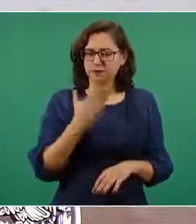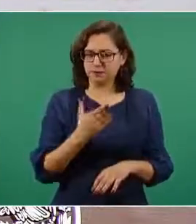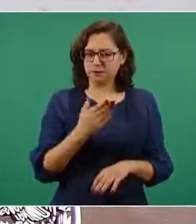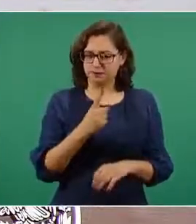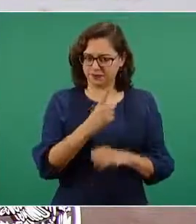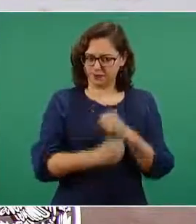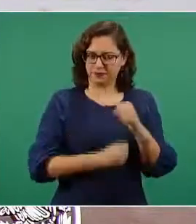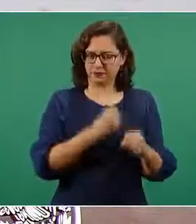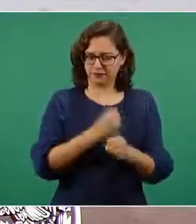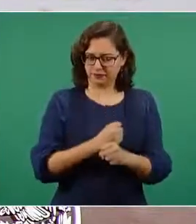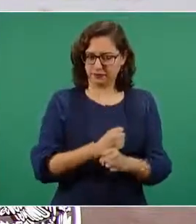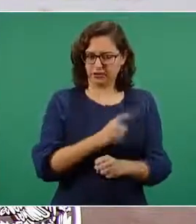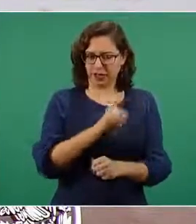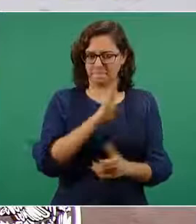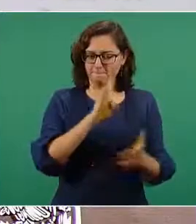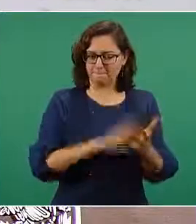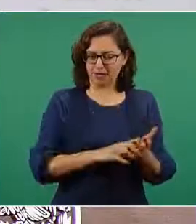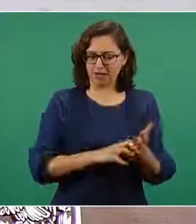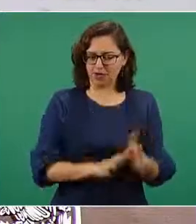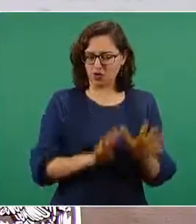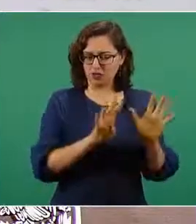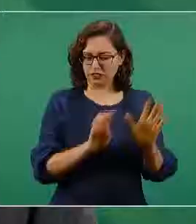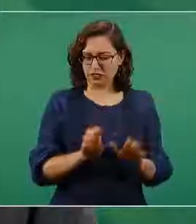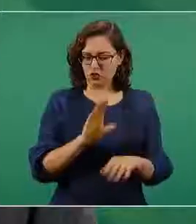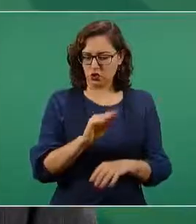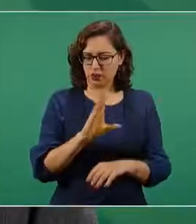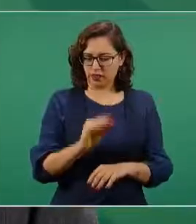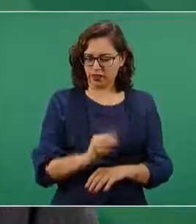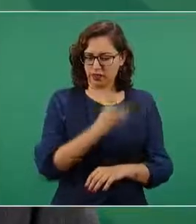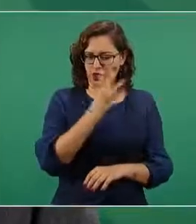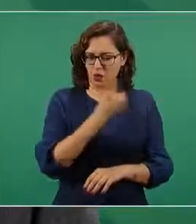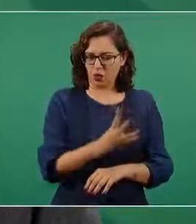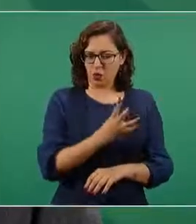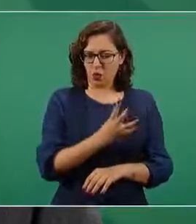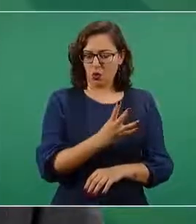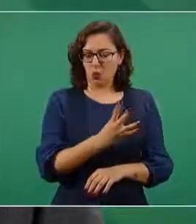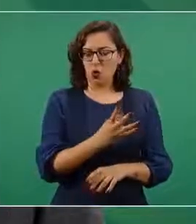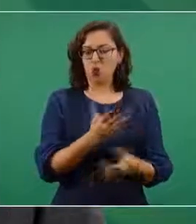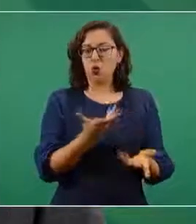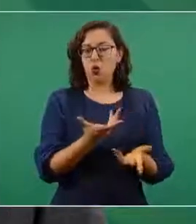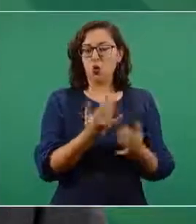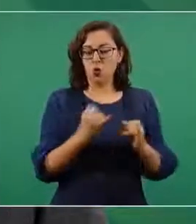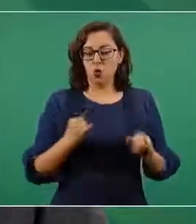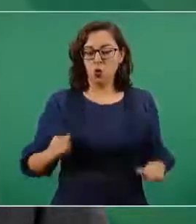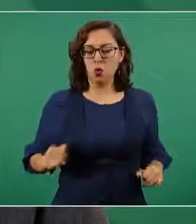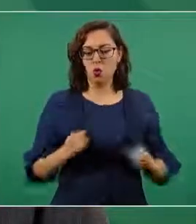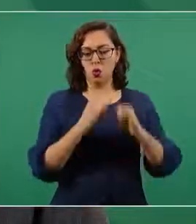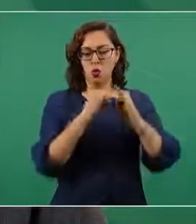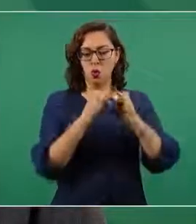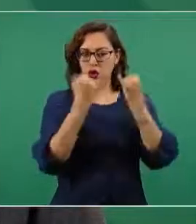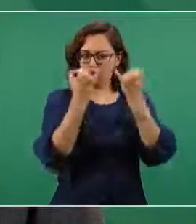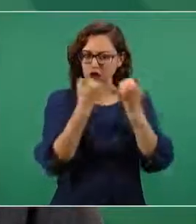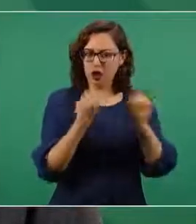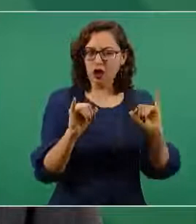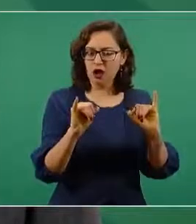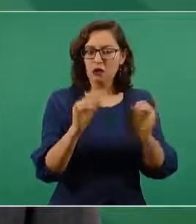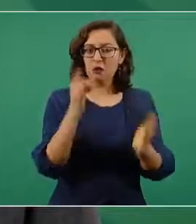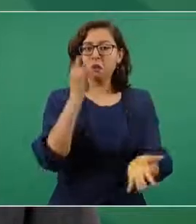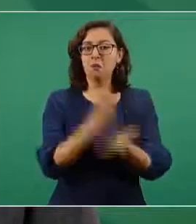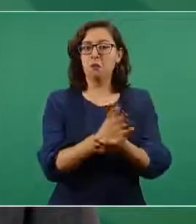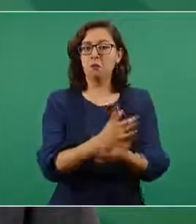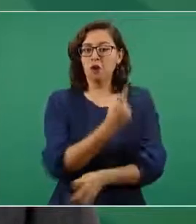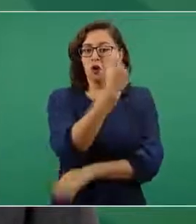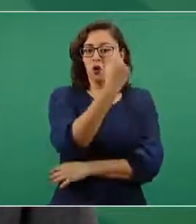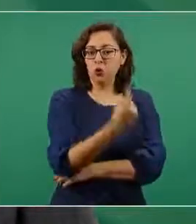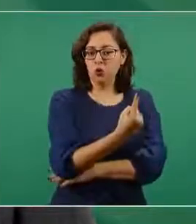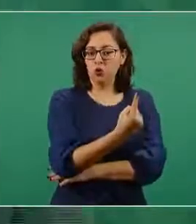un año, solo había un organismo autónomo,